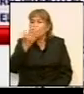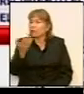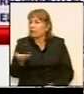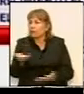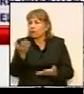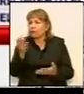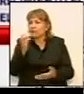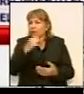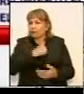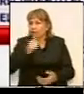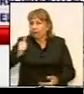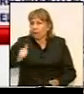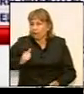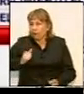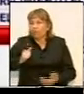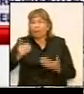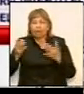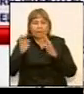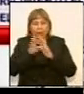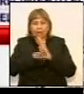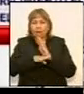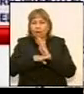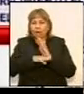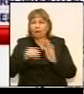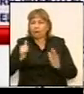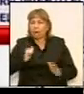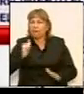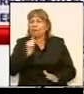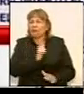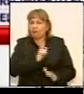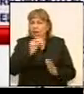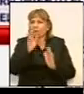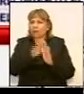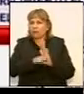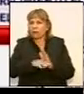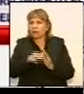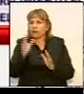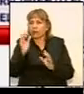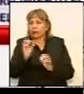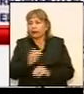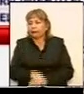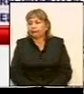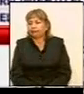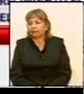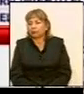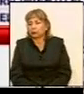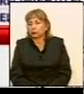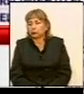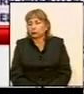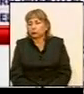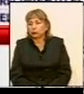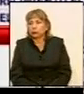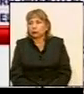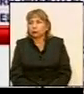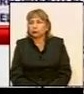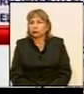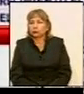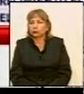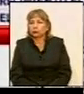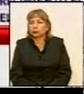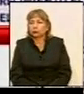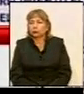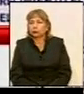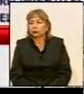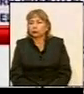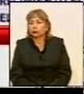y Canadá, bastante por abajo. En Canadá hubo que agarrar la provincia específica, ¿no? Porque son más federales.